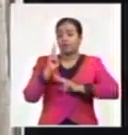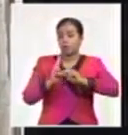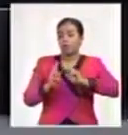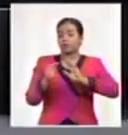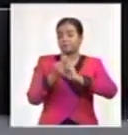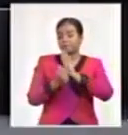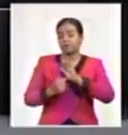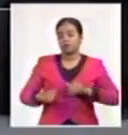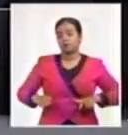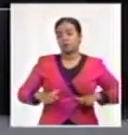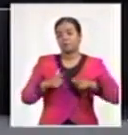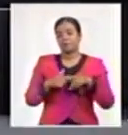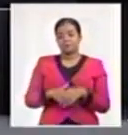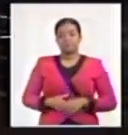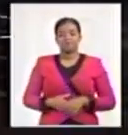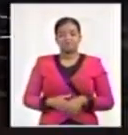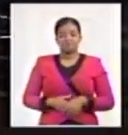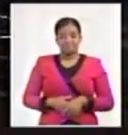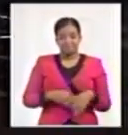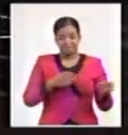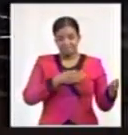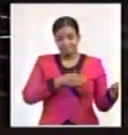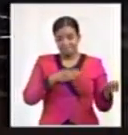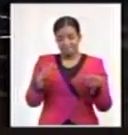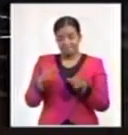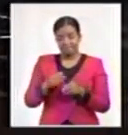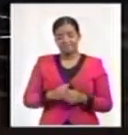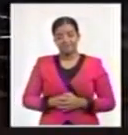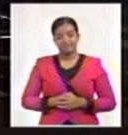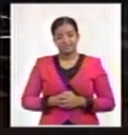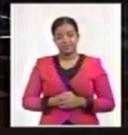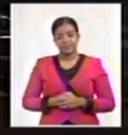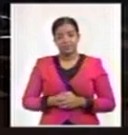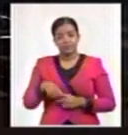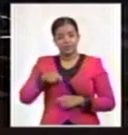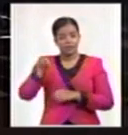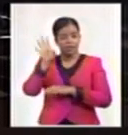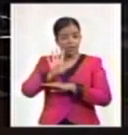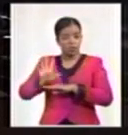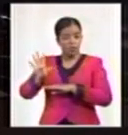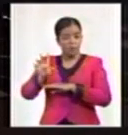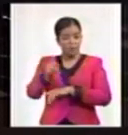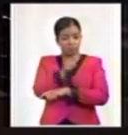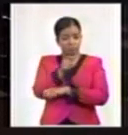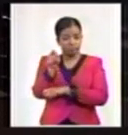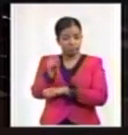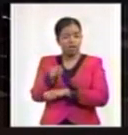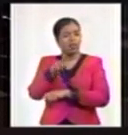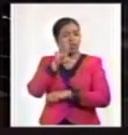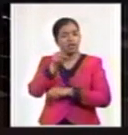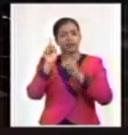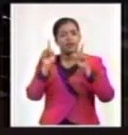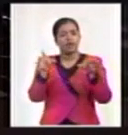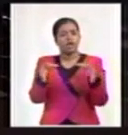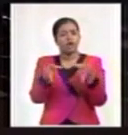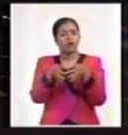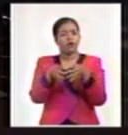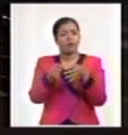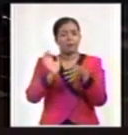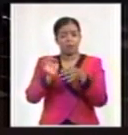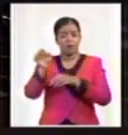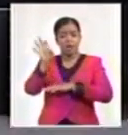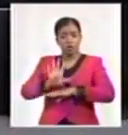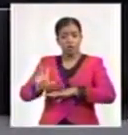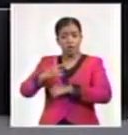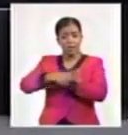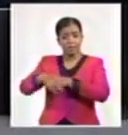Bueno, volvemos a Europa. El profesor Juan Sánchez mencionaba en su primera intervención una reunión que hubo reciente entre la Unión Europea y la